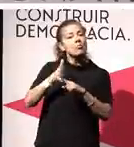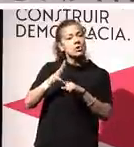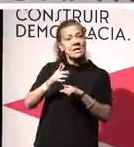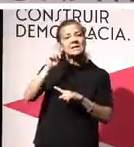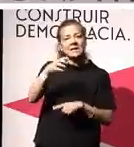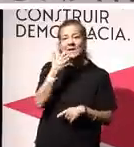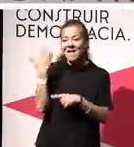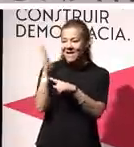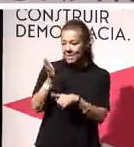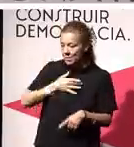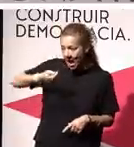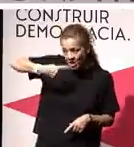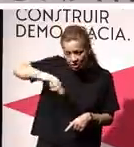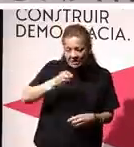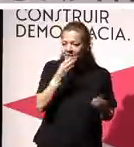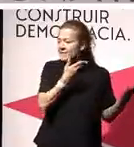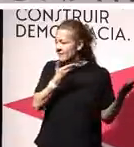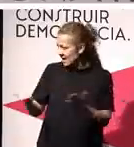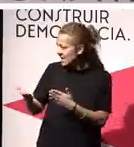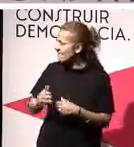es un ejemplo para nosotras. Bienvenida, Ofelia.